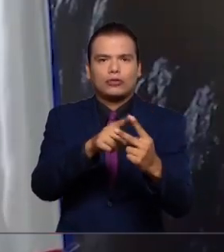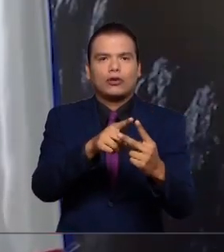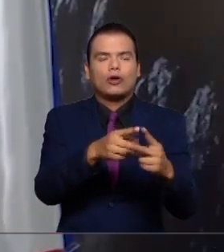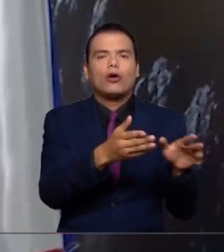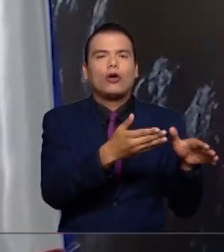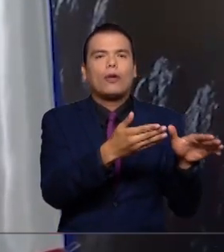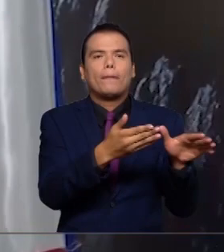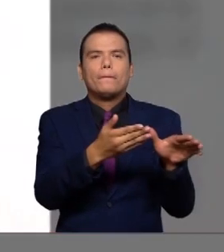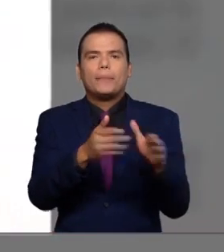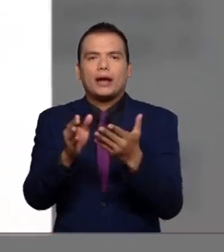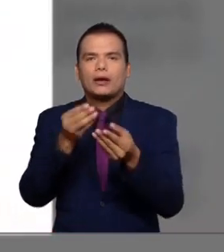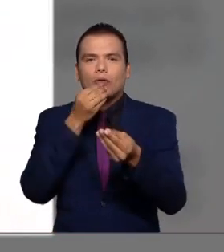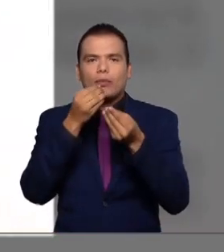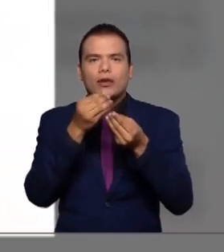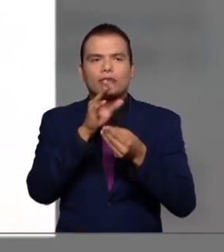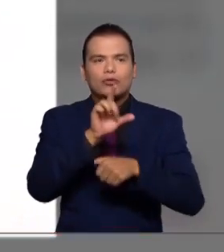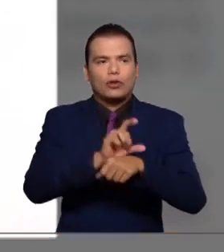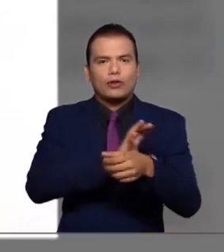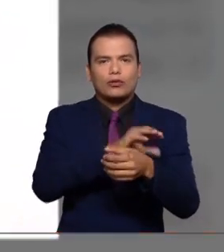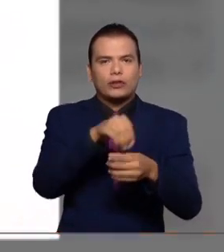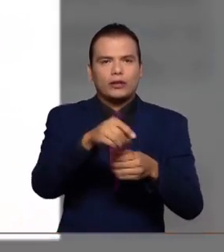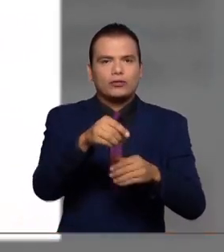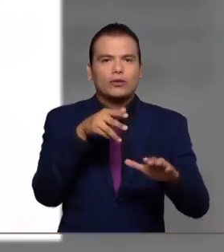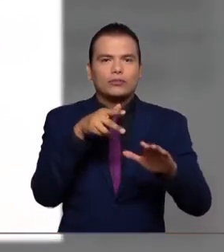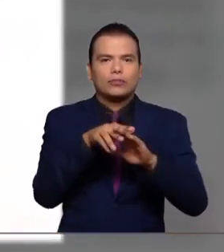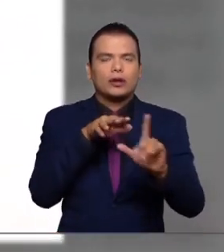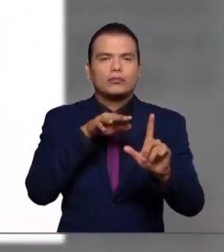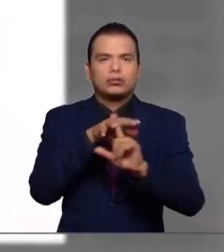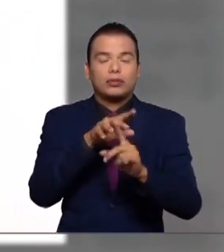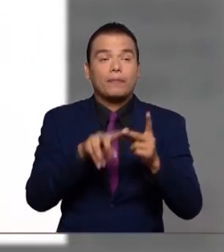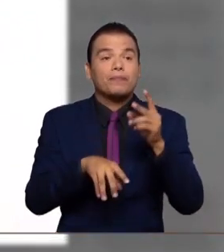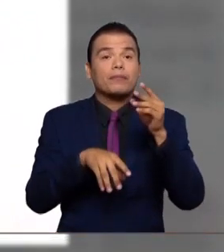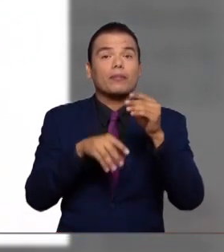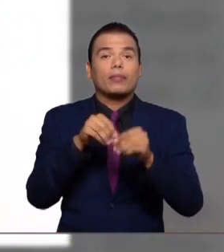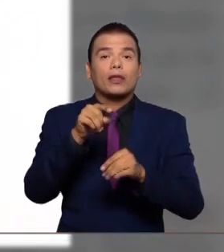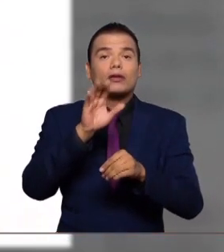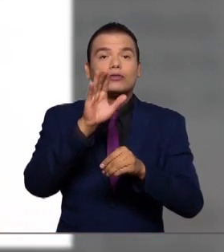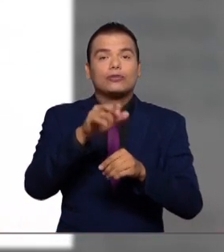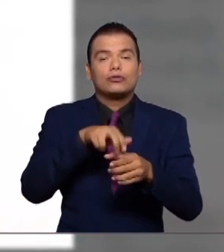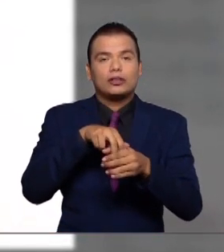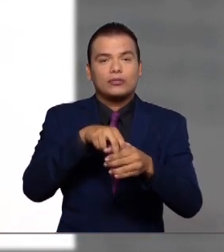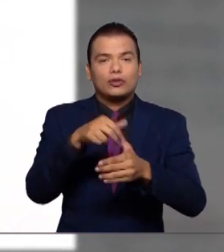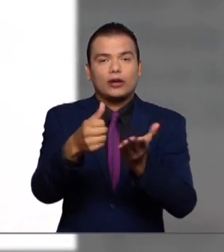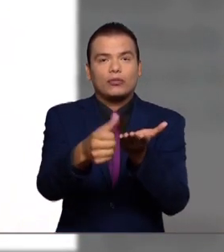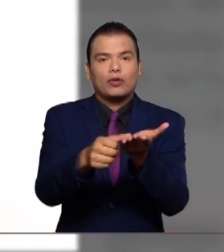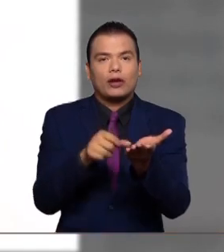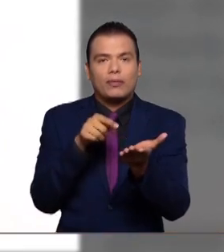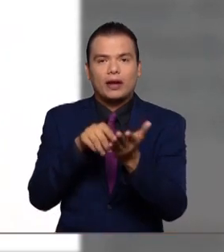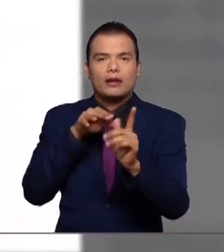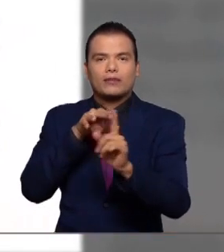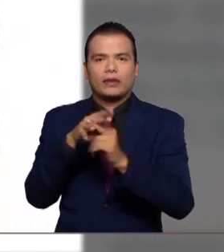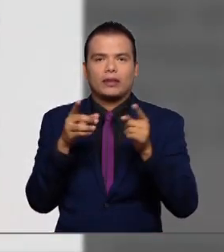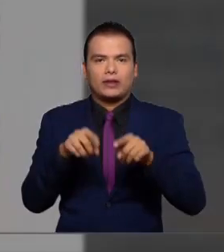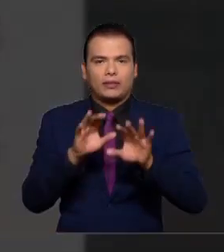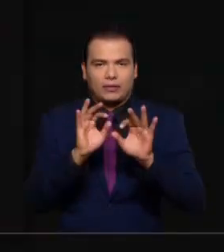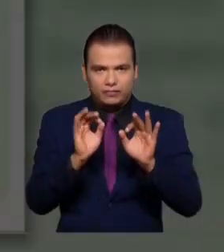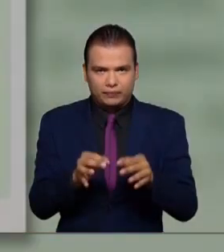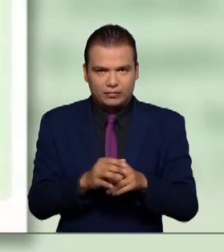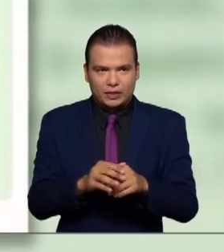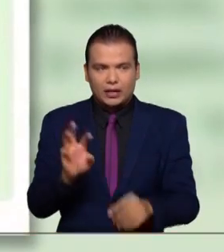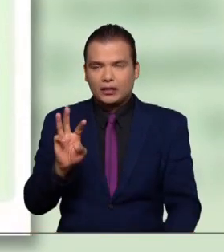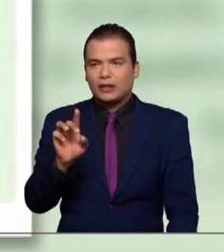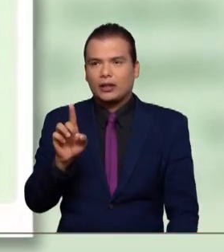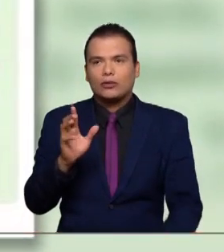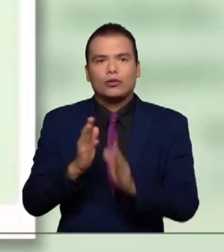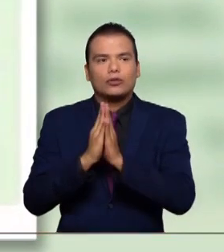de transporte escolar. El caso se presentó el 31 de diciembre de 2022, sobre las 7 de la noche. Esta determinación anormal del